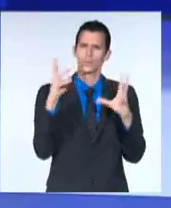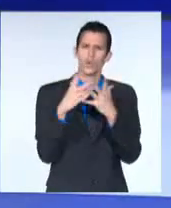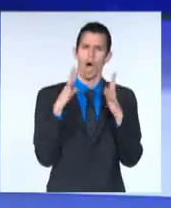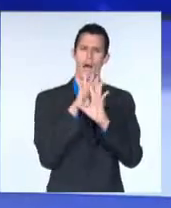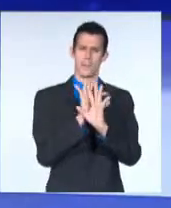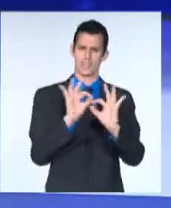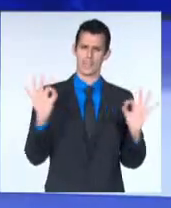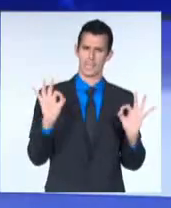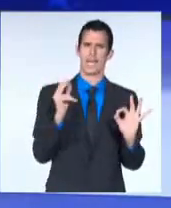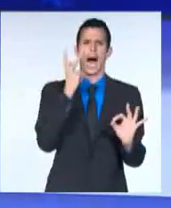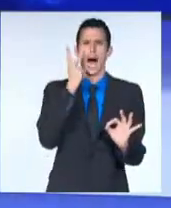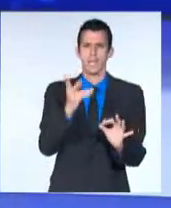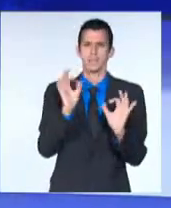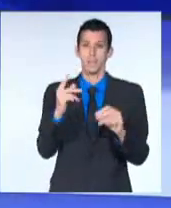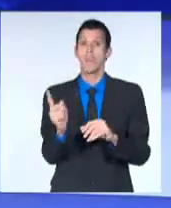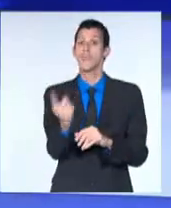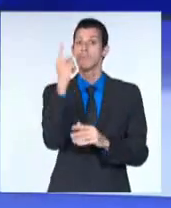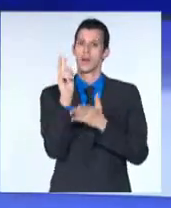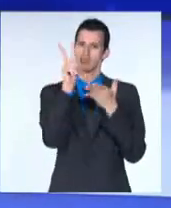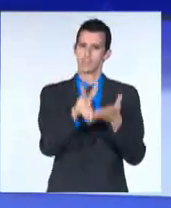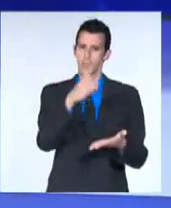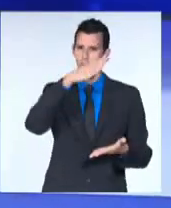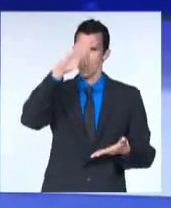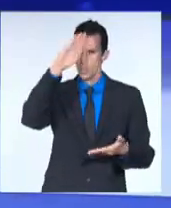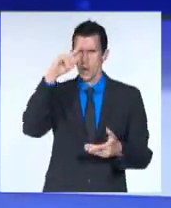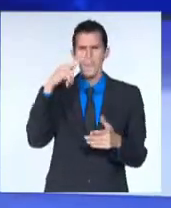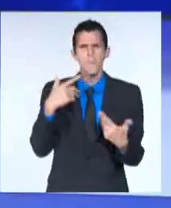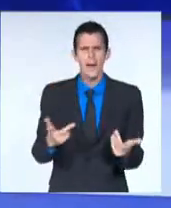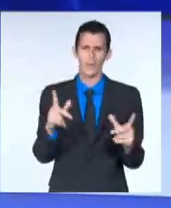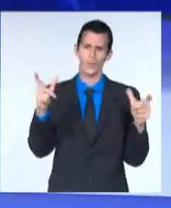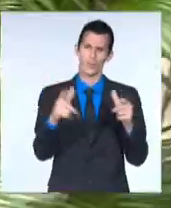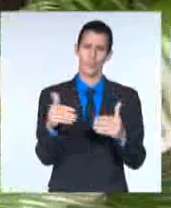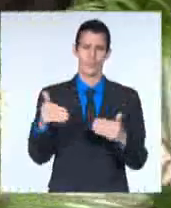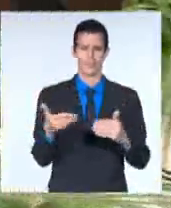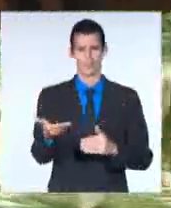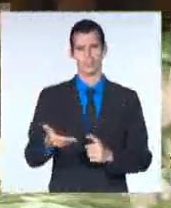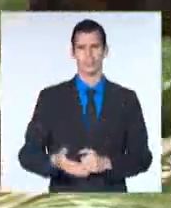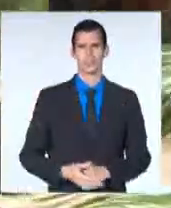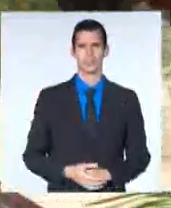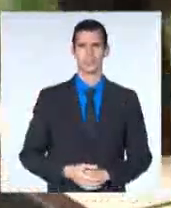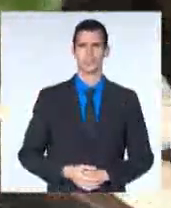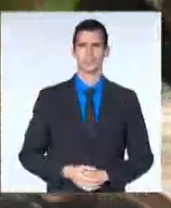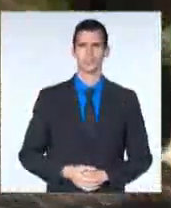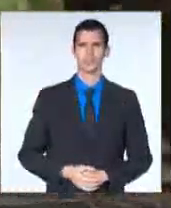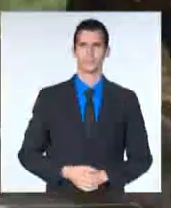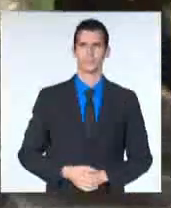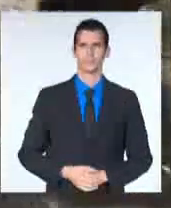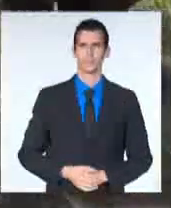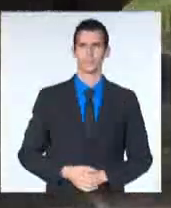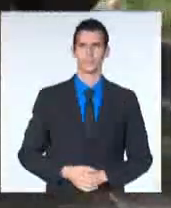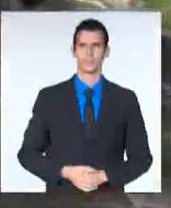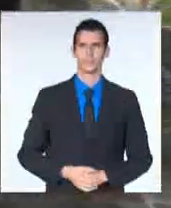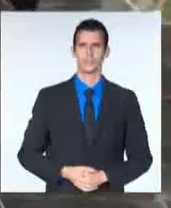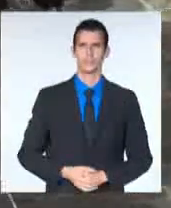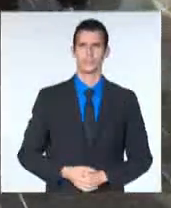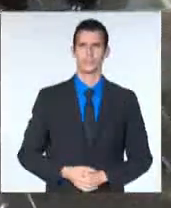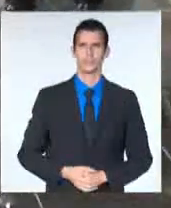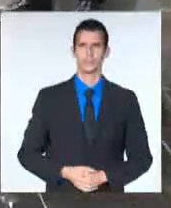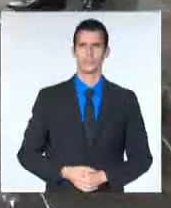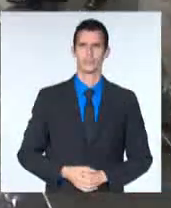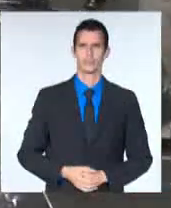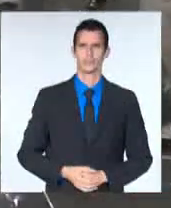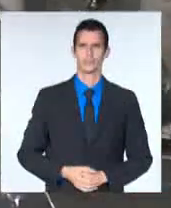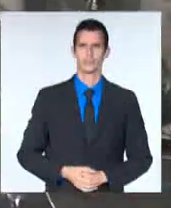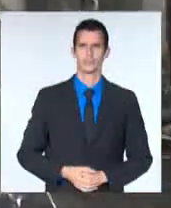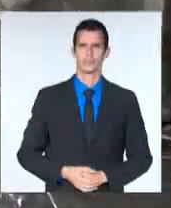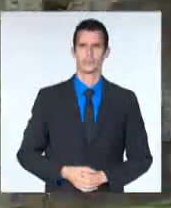por primera vez para asistir a la cumbre del Grupo de los 77 y China. Al dar la bienvenida al distinguido visitante, el presidente cubano